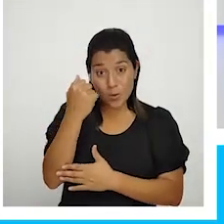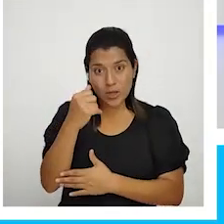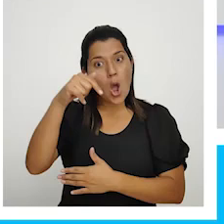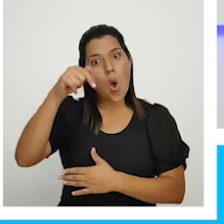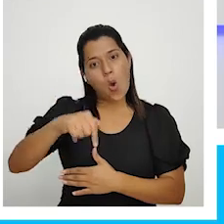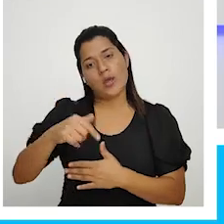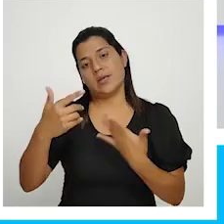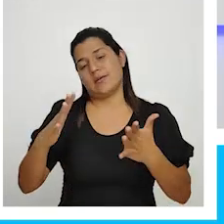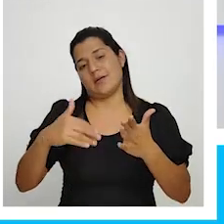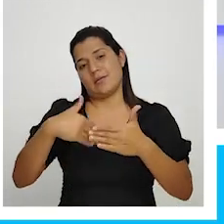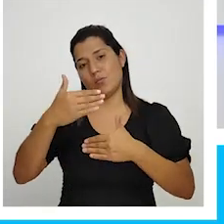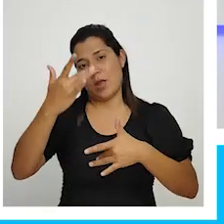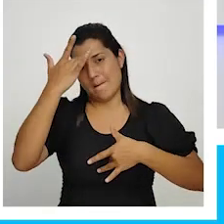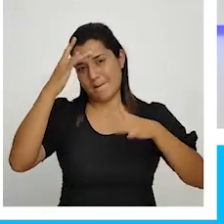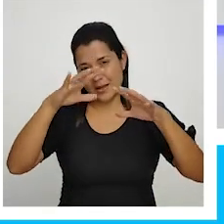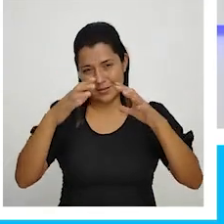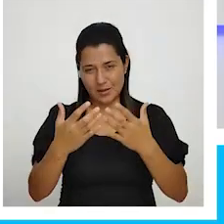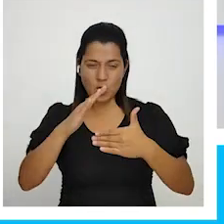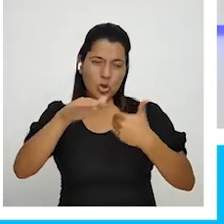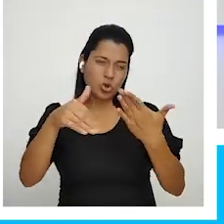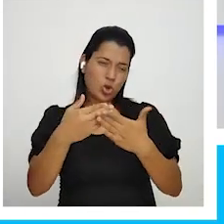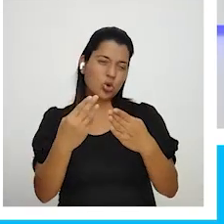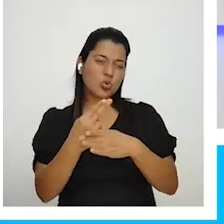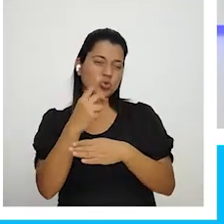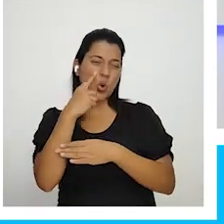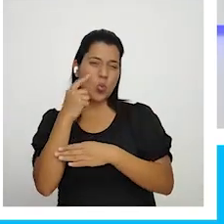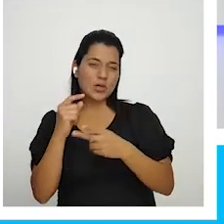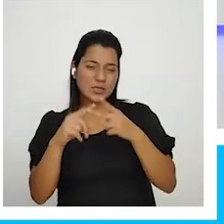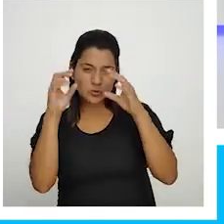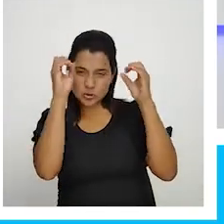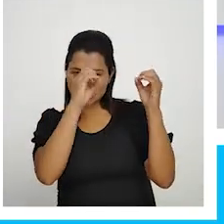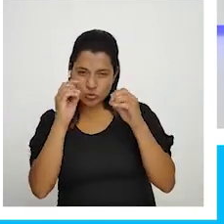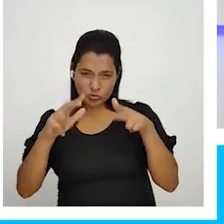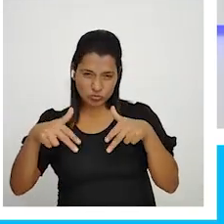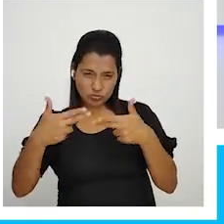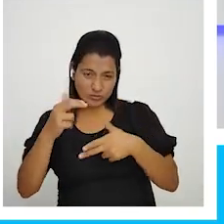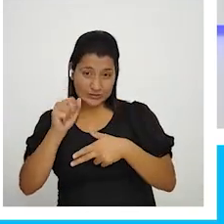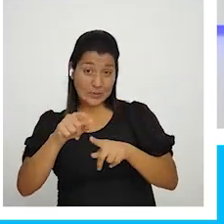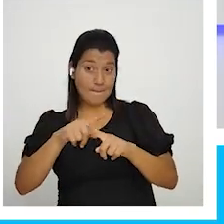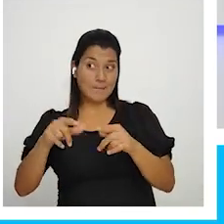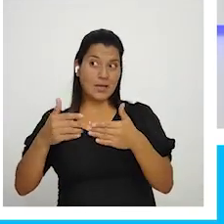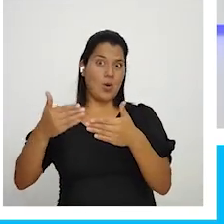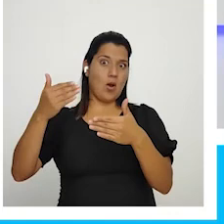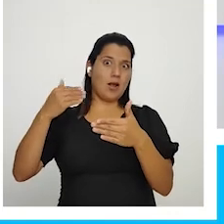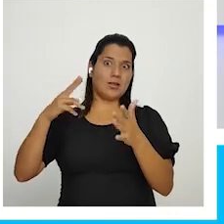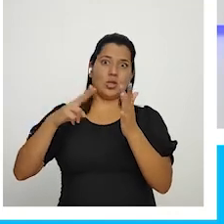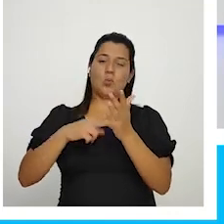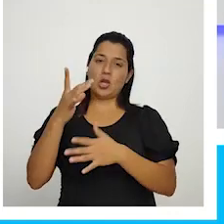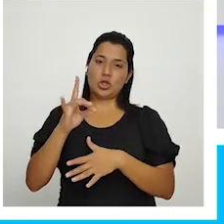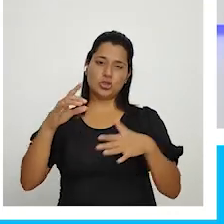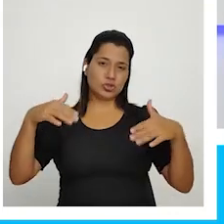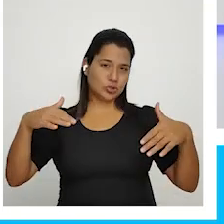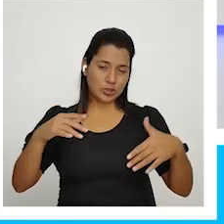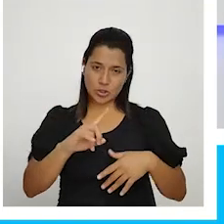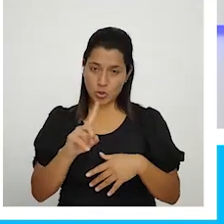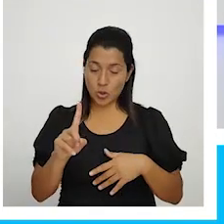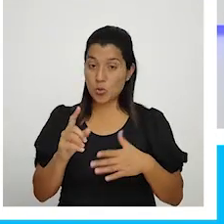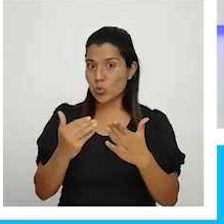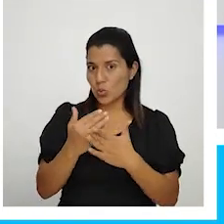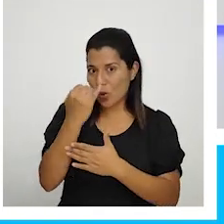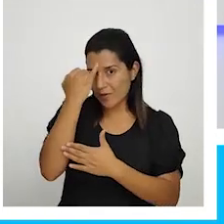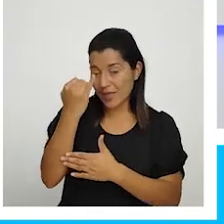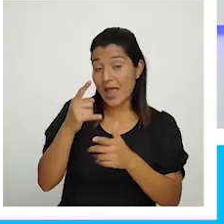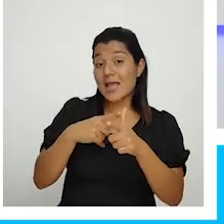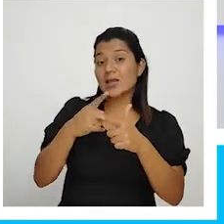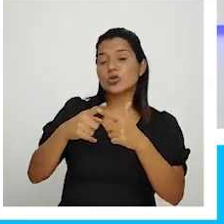post-pandemia, todo el mundo usa WhatsApp, todo el mundo usa Zoom, todo el mundo hace videollamadas, pero en ese momento fue bastante innovador y eso nos permitió,